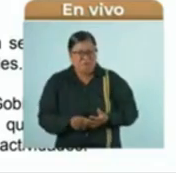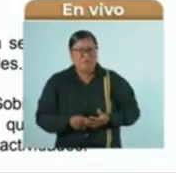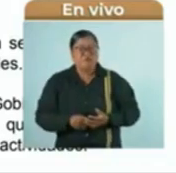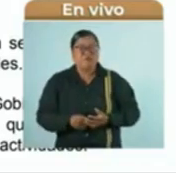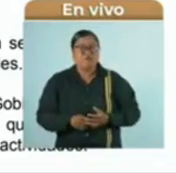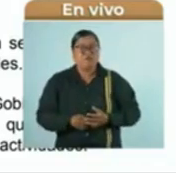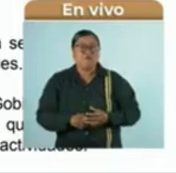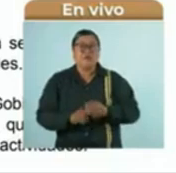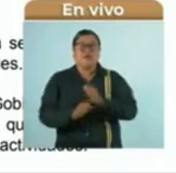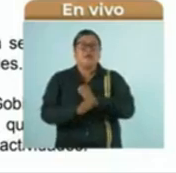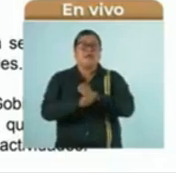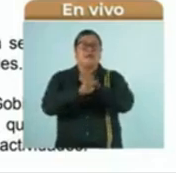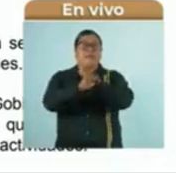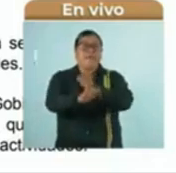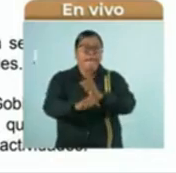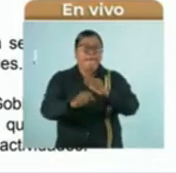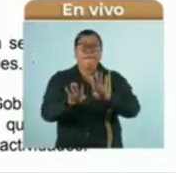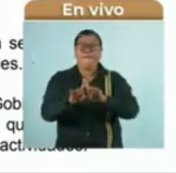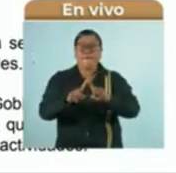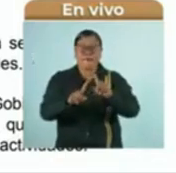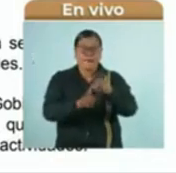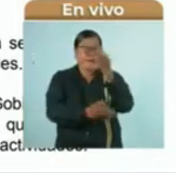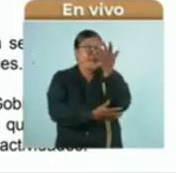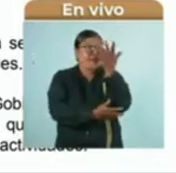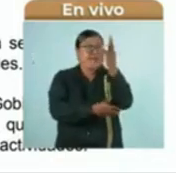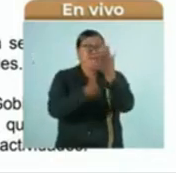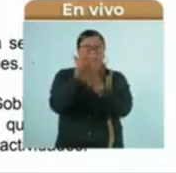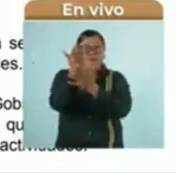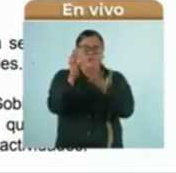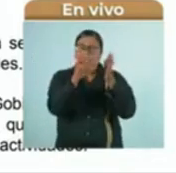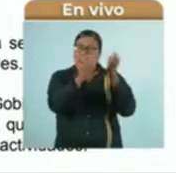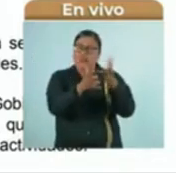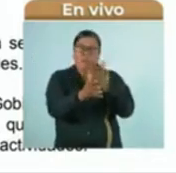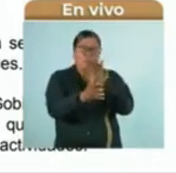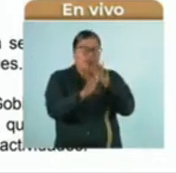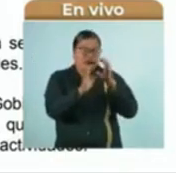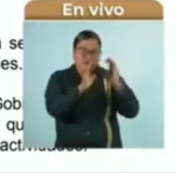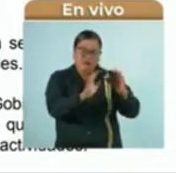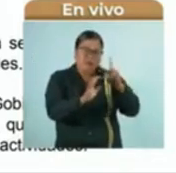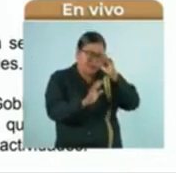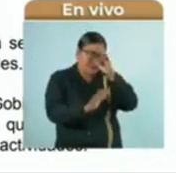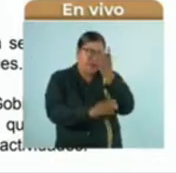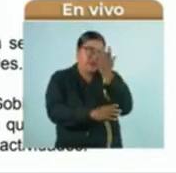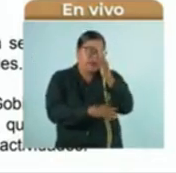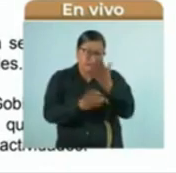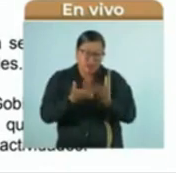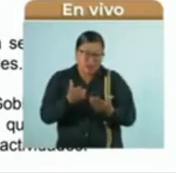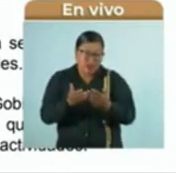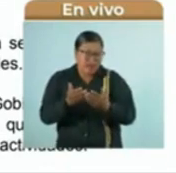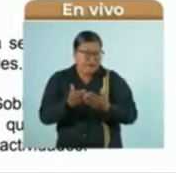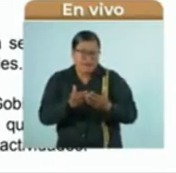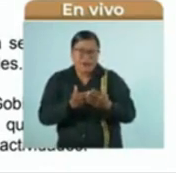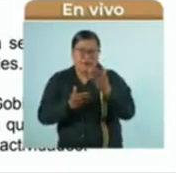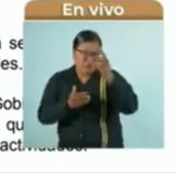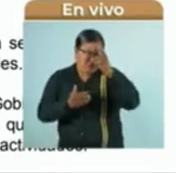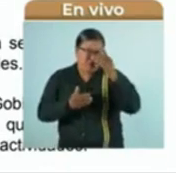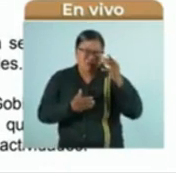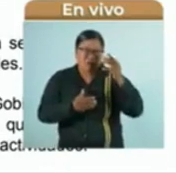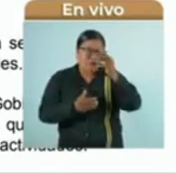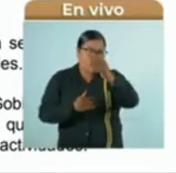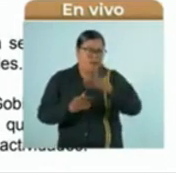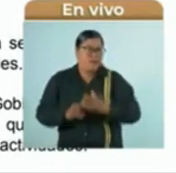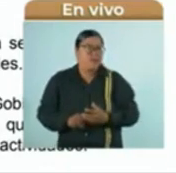Se protegerán las zonas forestales conservadas para mantener los servicios ambientales en el presente y asegurarlos para el